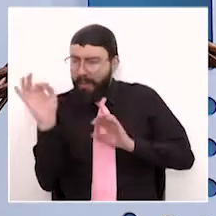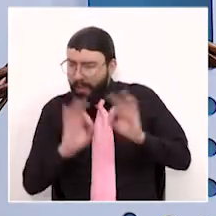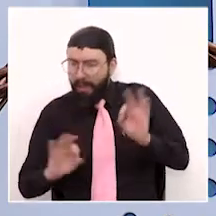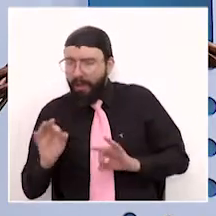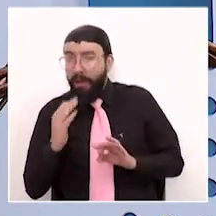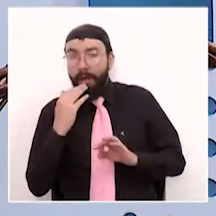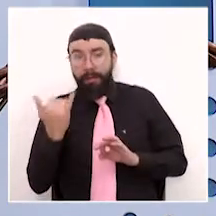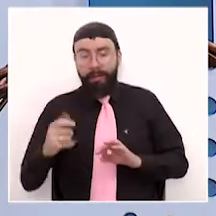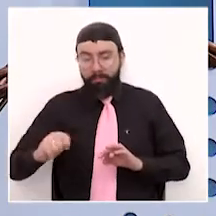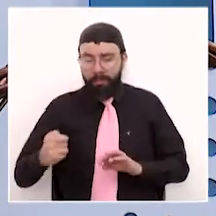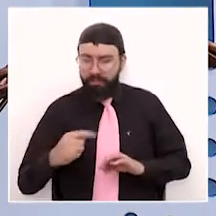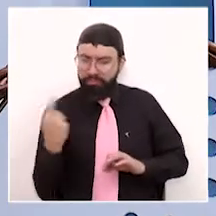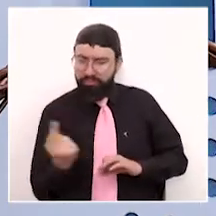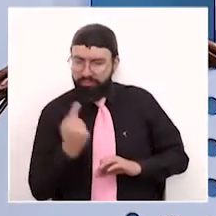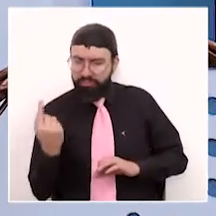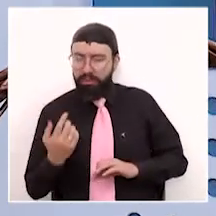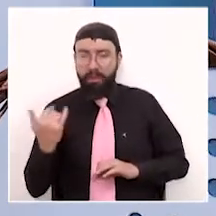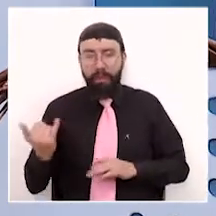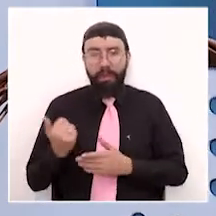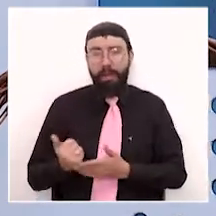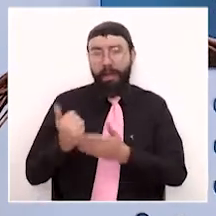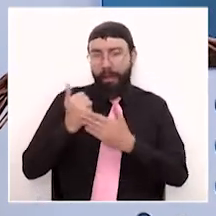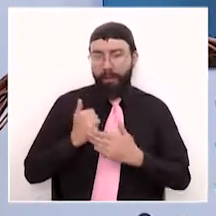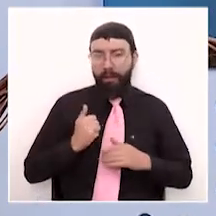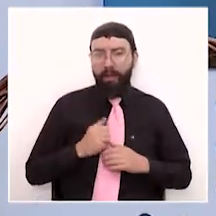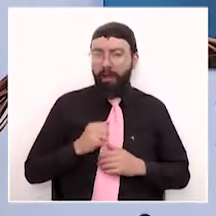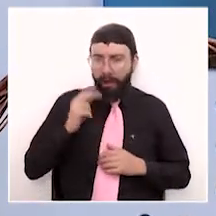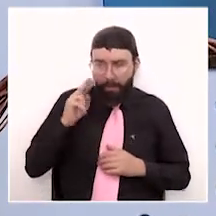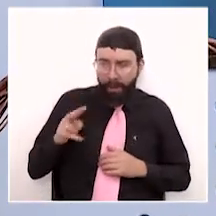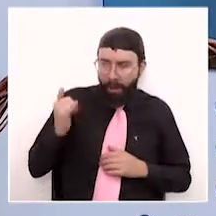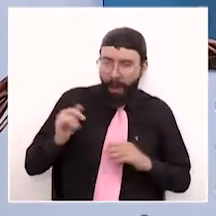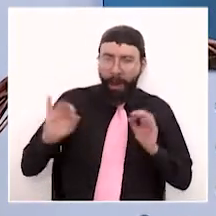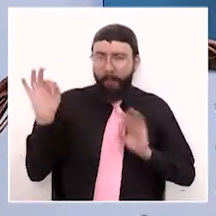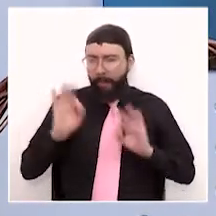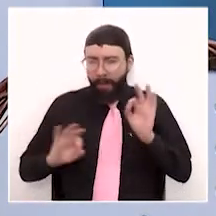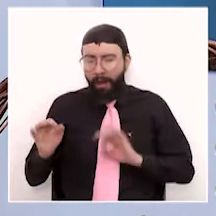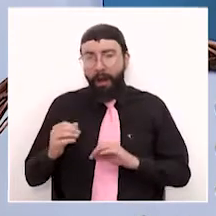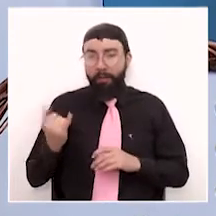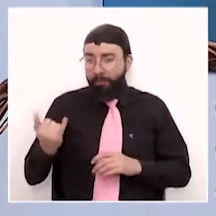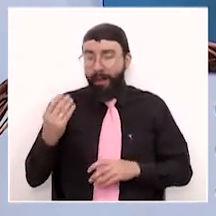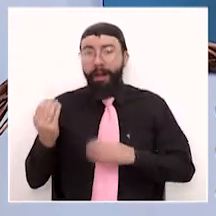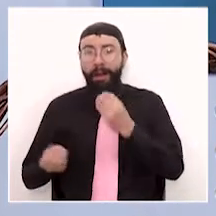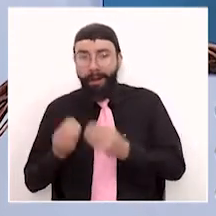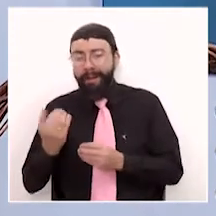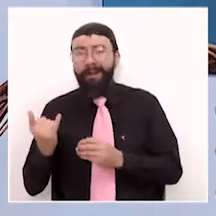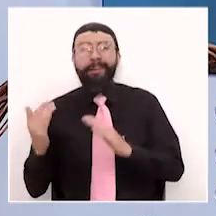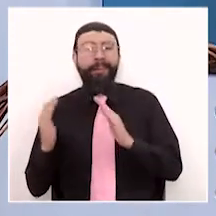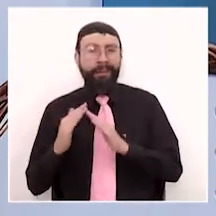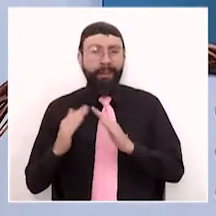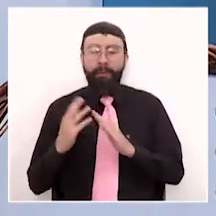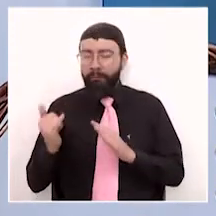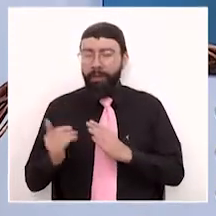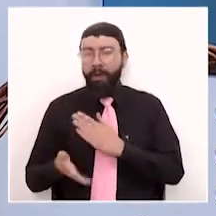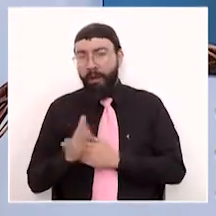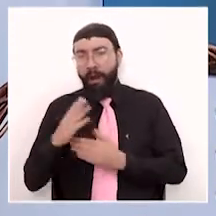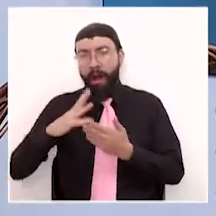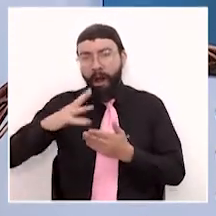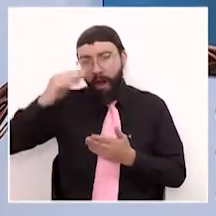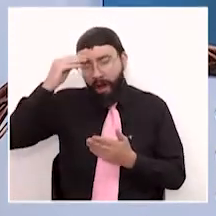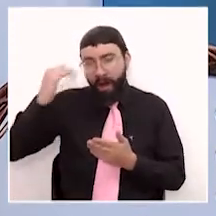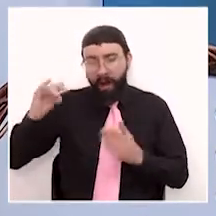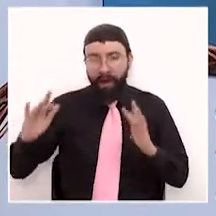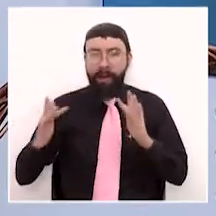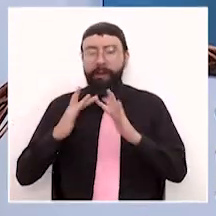batidos que hicimos con Discovery Home and Health, para que vean estas preparaciones, lo hagan en sus casas y continuamos aprendiendo en Conexión